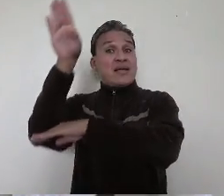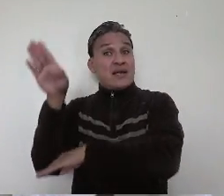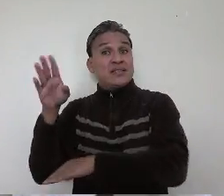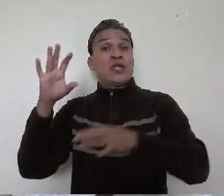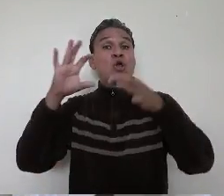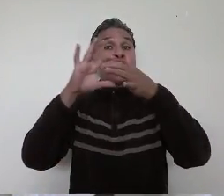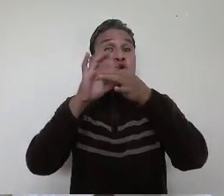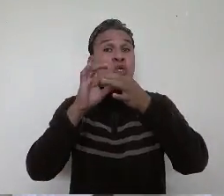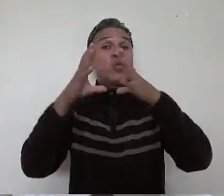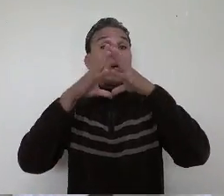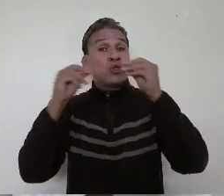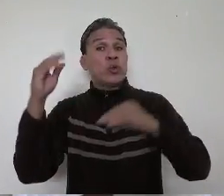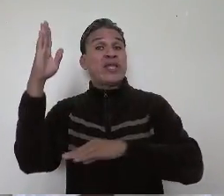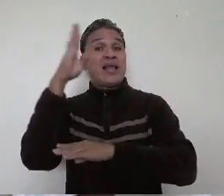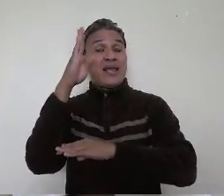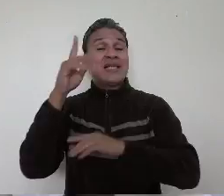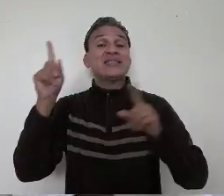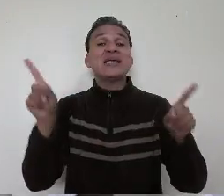himno de tu gloria.